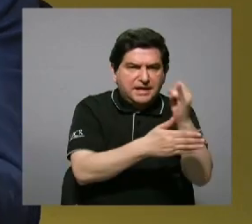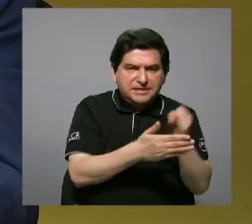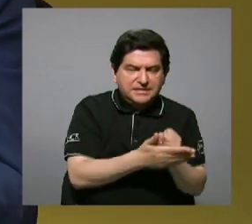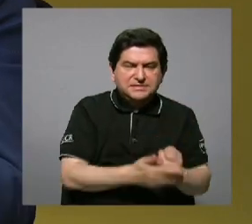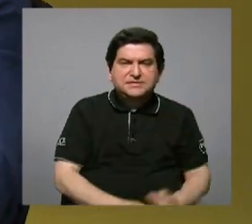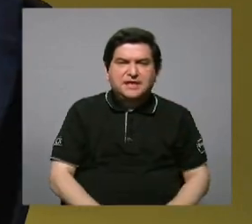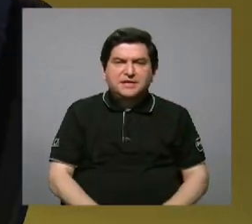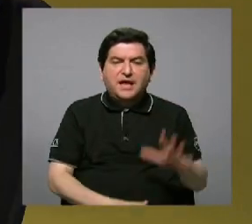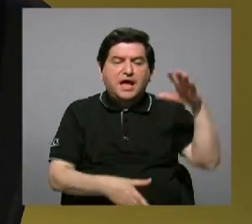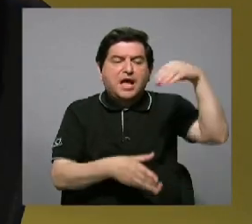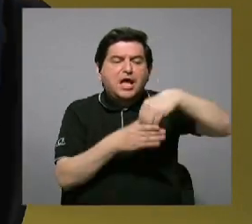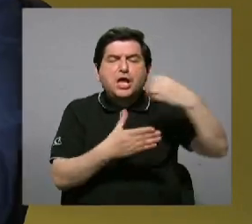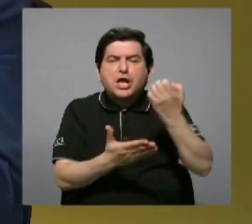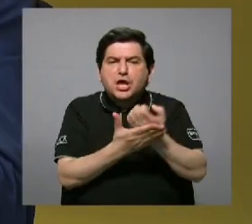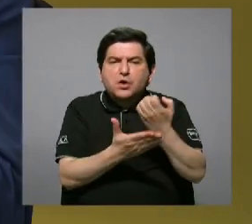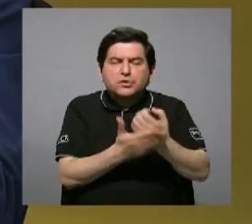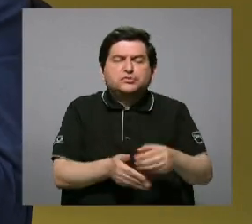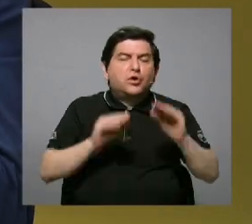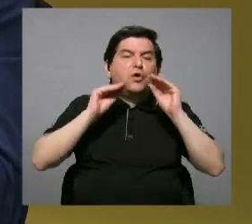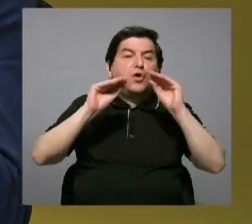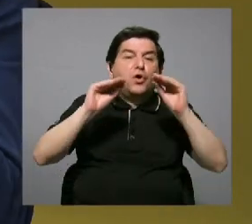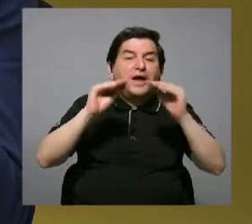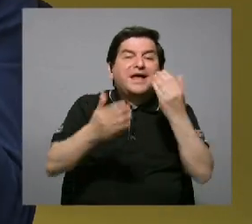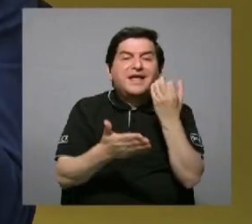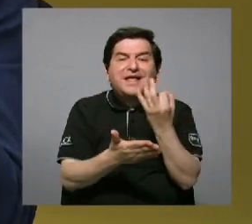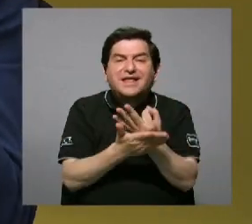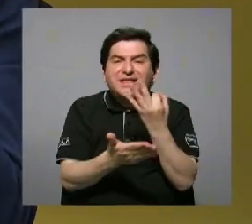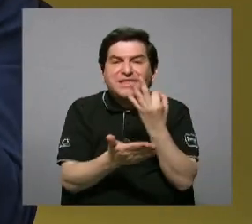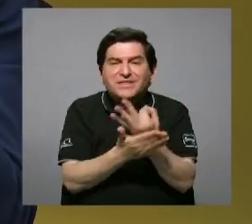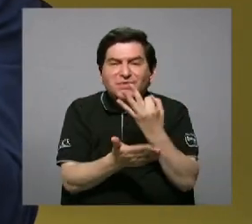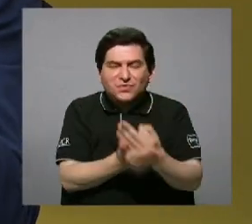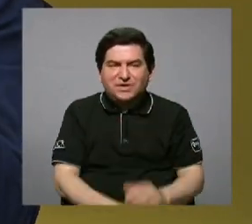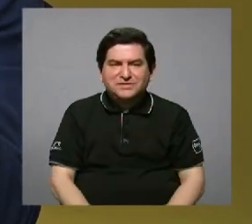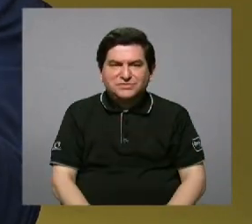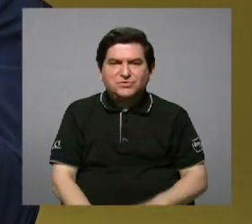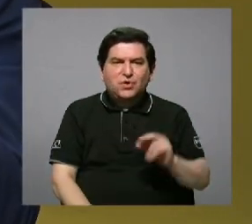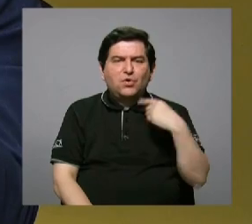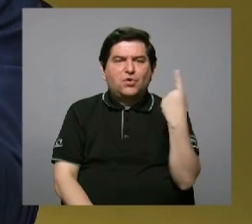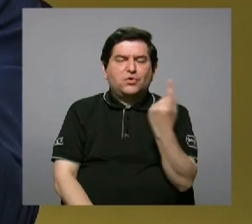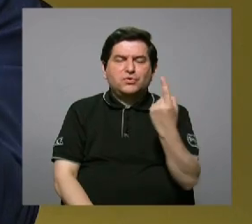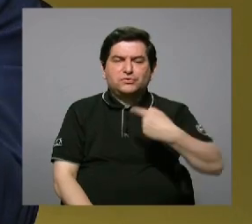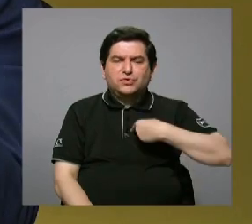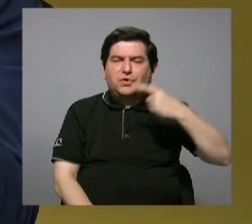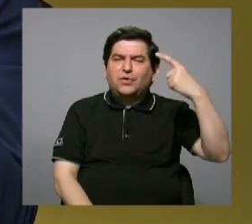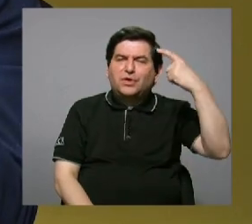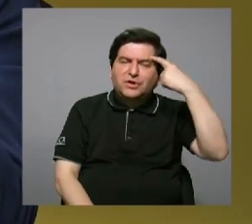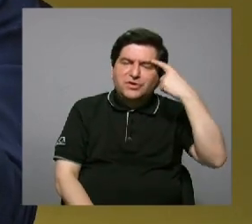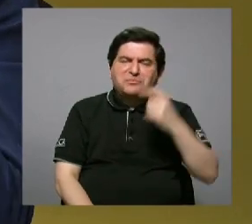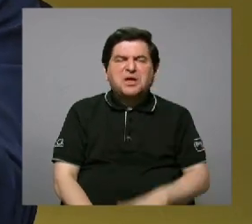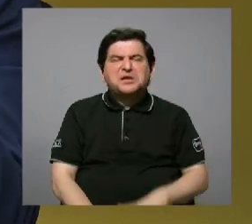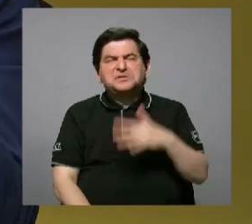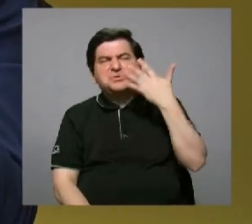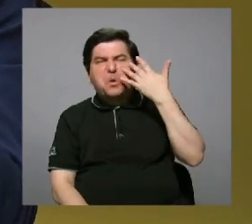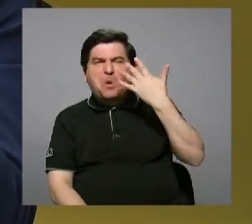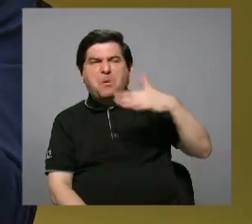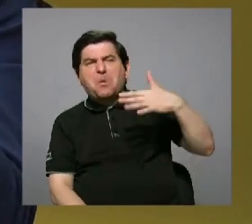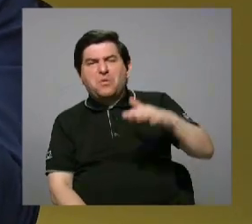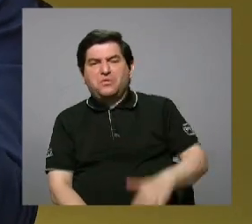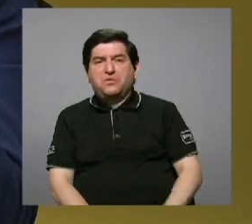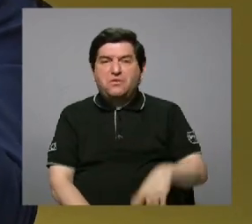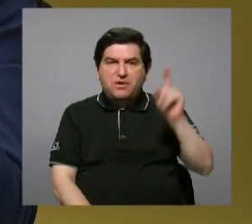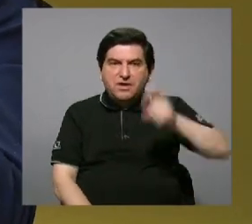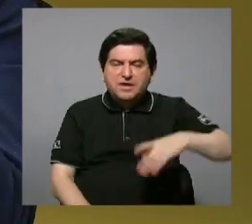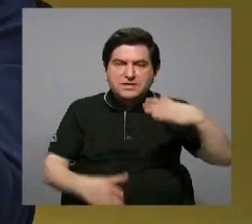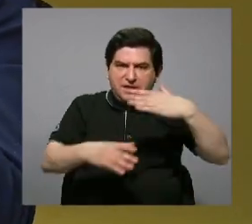pública de inclusión financiera o de educación financiera, ir más allá del que yo pienso, me parece, me suena, ¿verdad? Deberíamos hacerlo